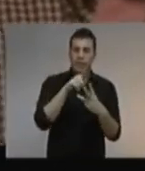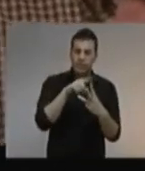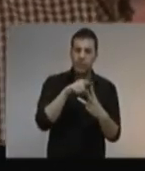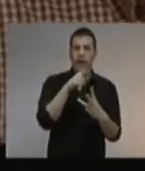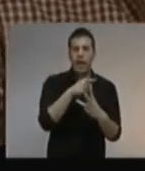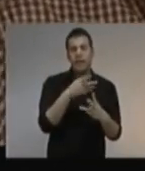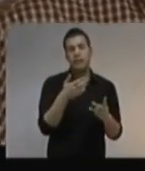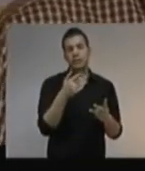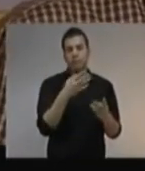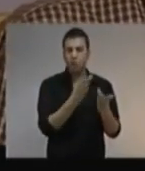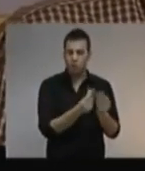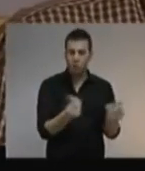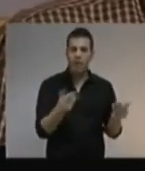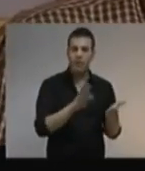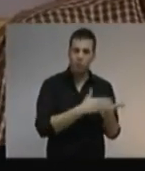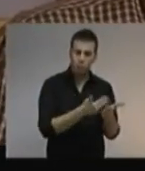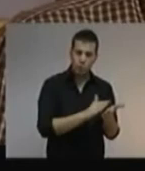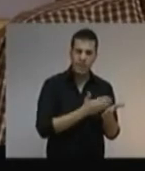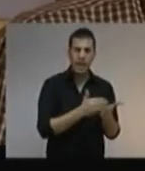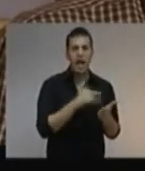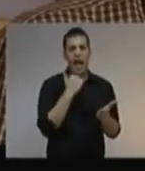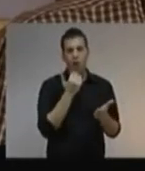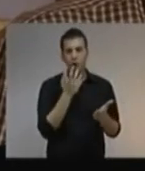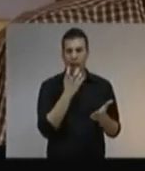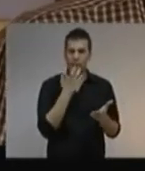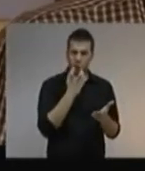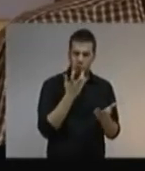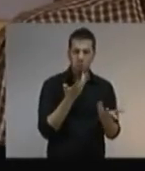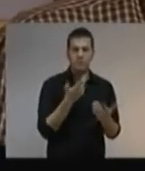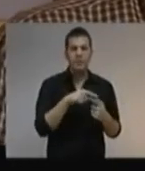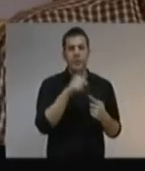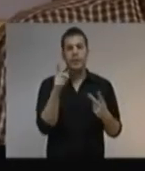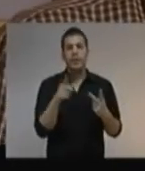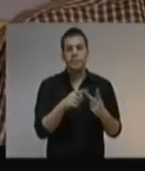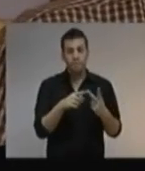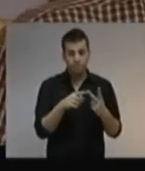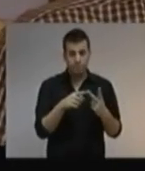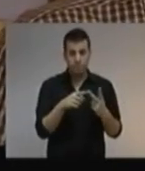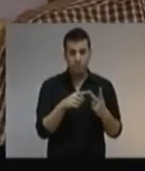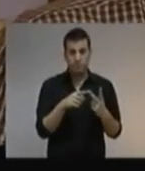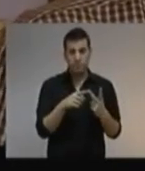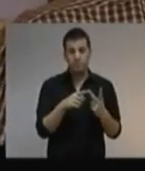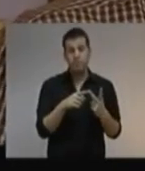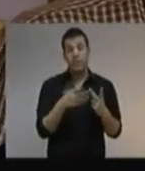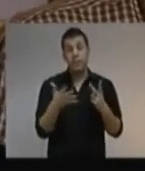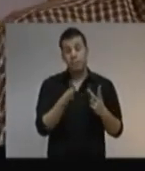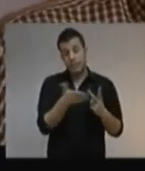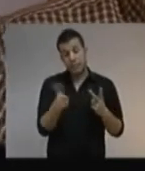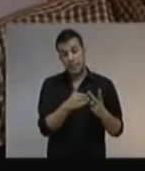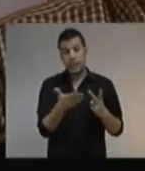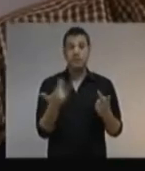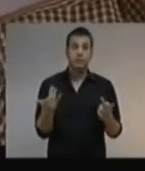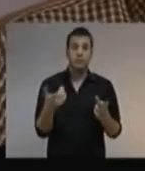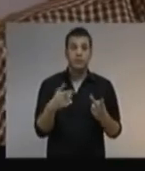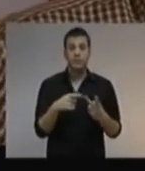queso tipo de untar, tiene un ligero sabor amargoso. El de media flor, como es media, pues